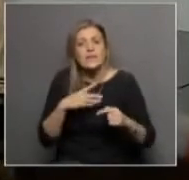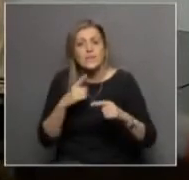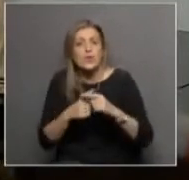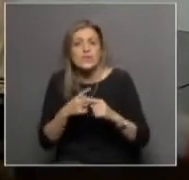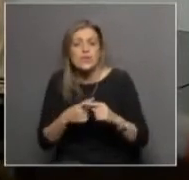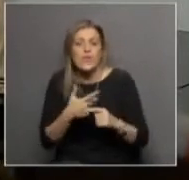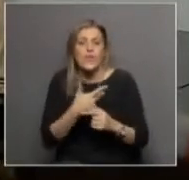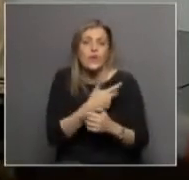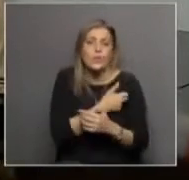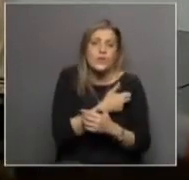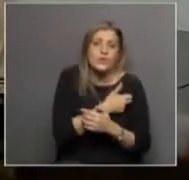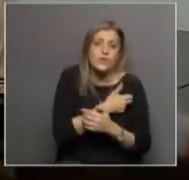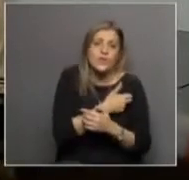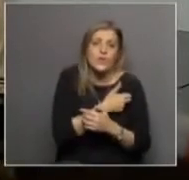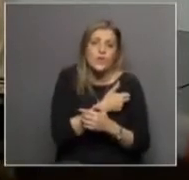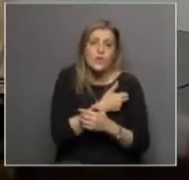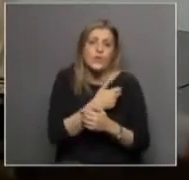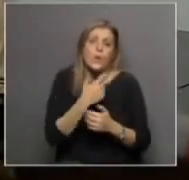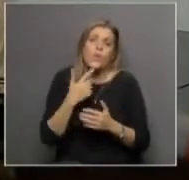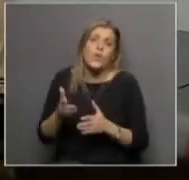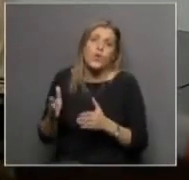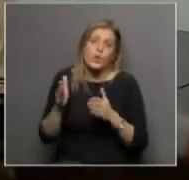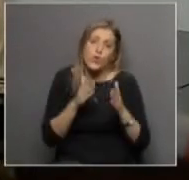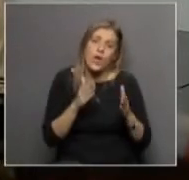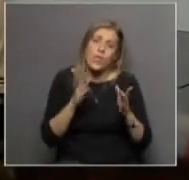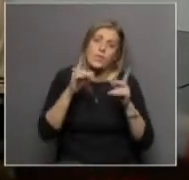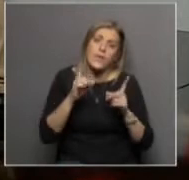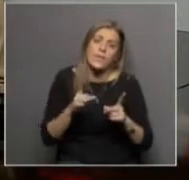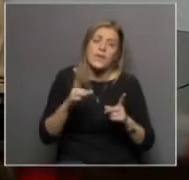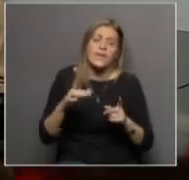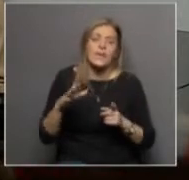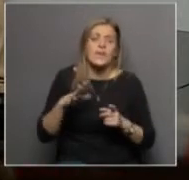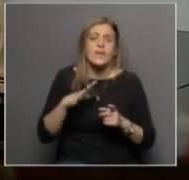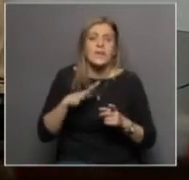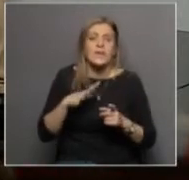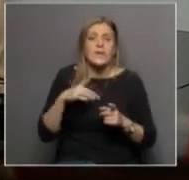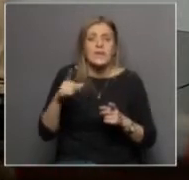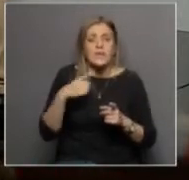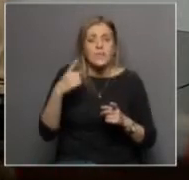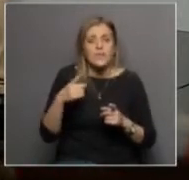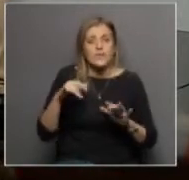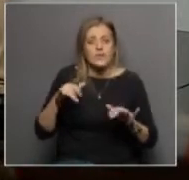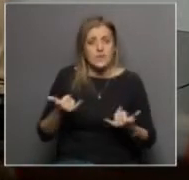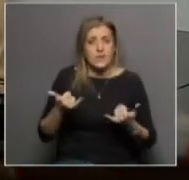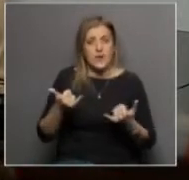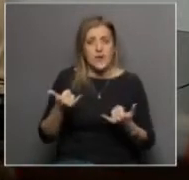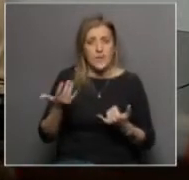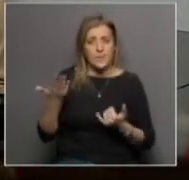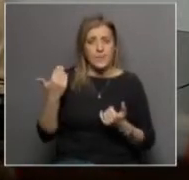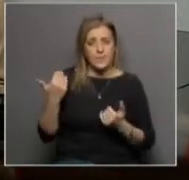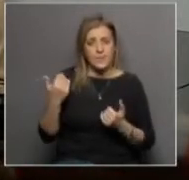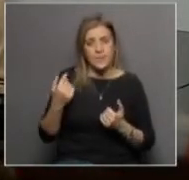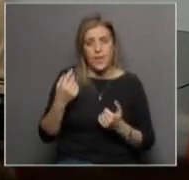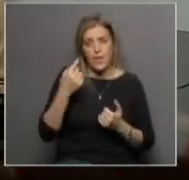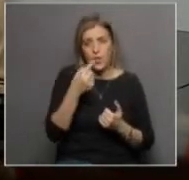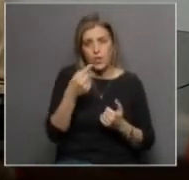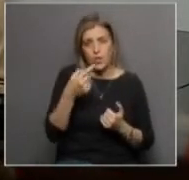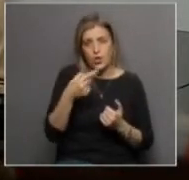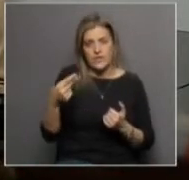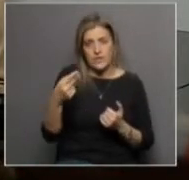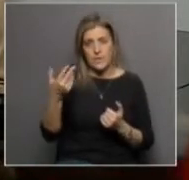Gil? Bueno, por otro lado estamos si bien habíamos recorrido 2 o 3 semanas